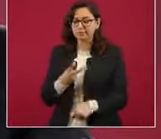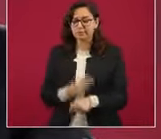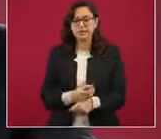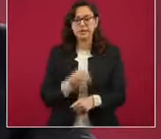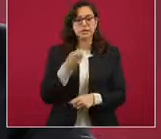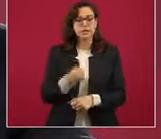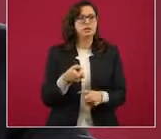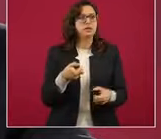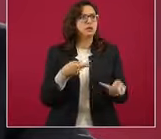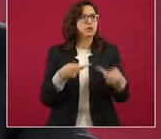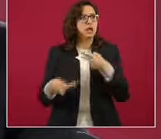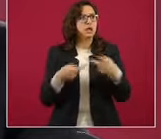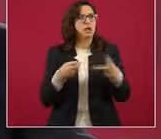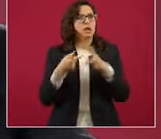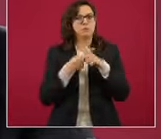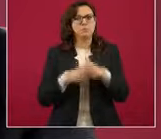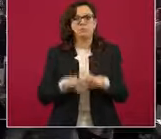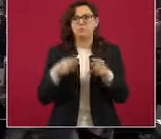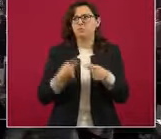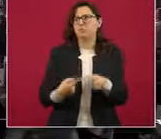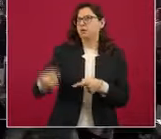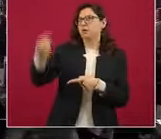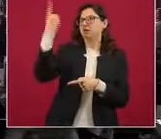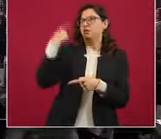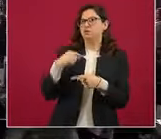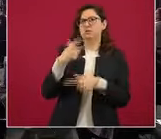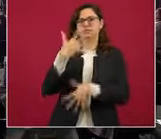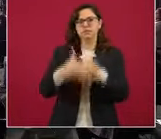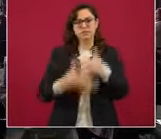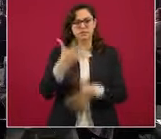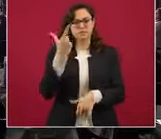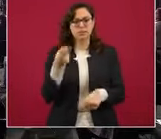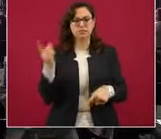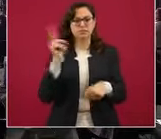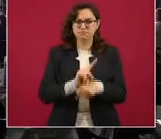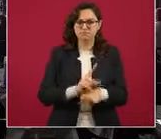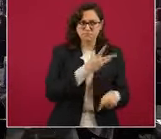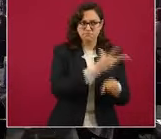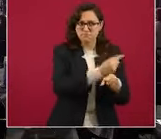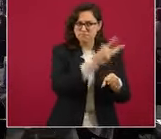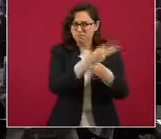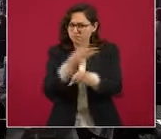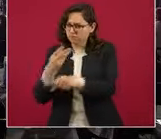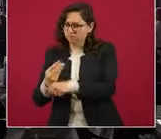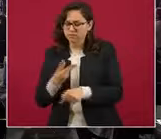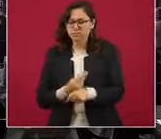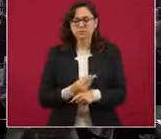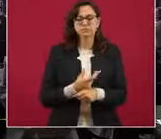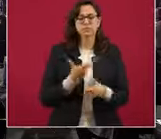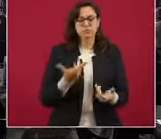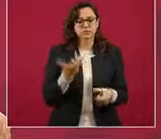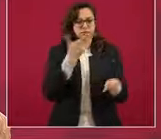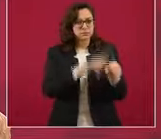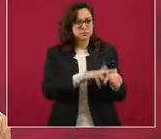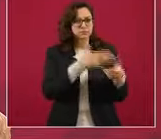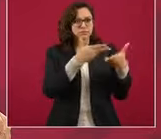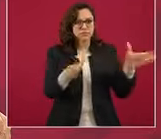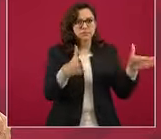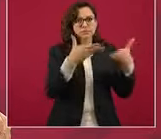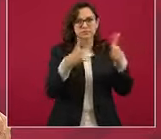hace 15 días, reforzar en la ciudad,